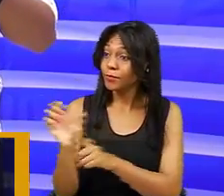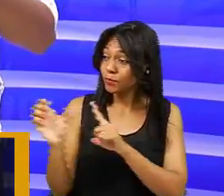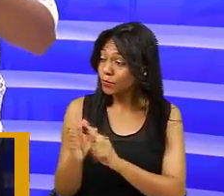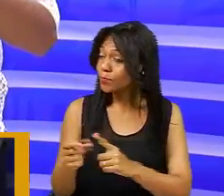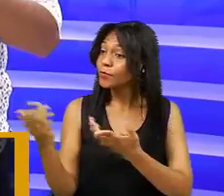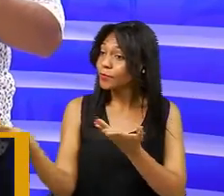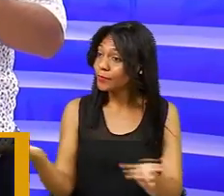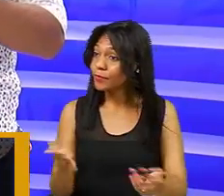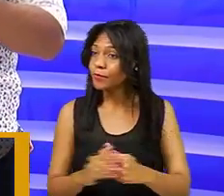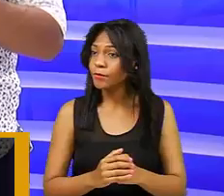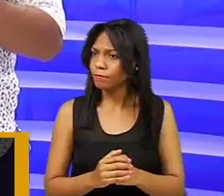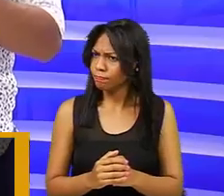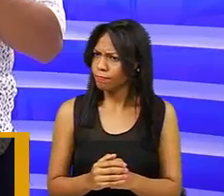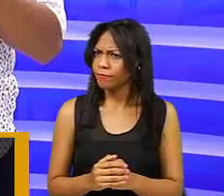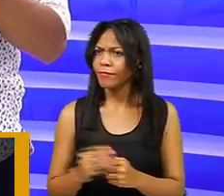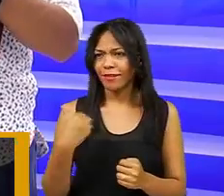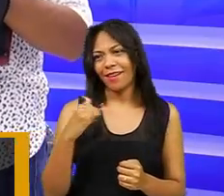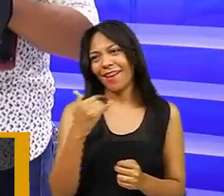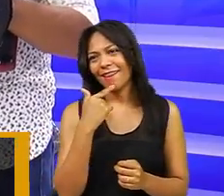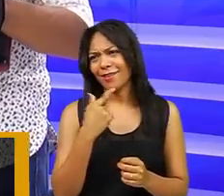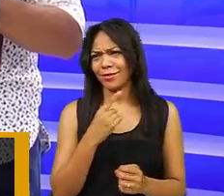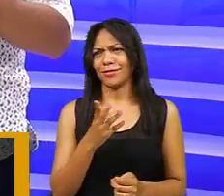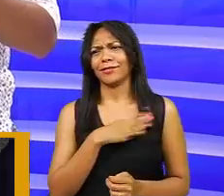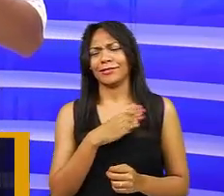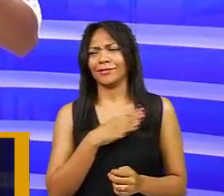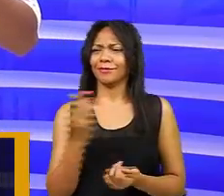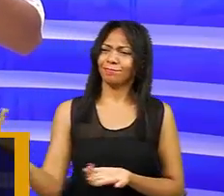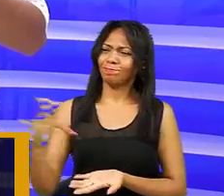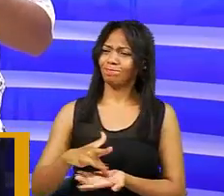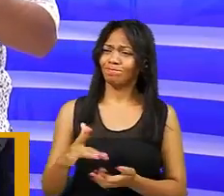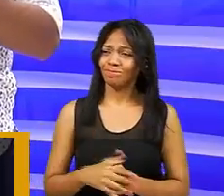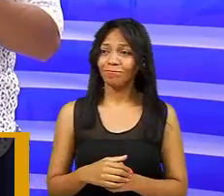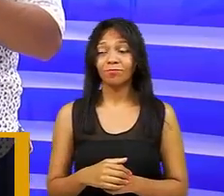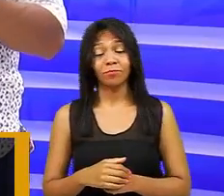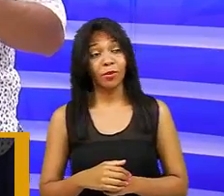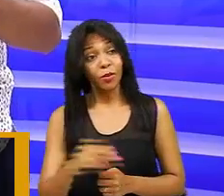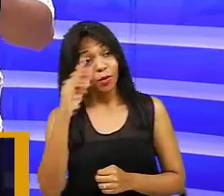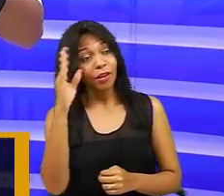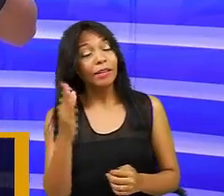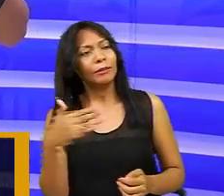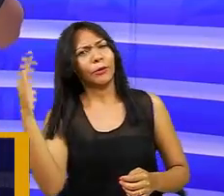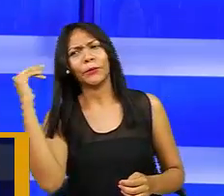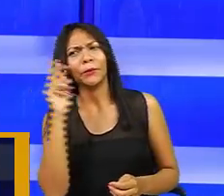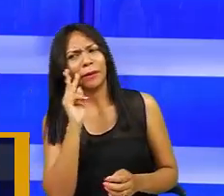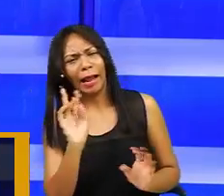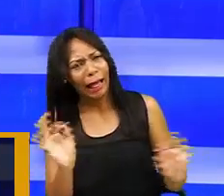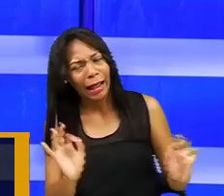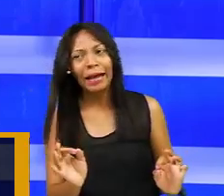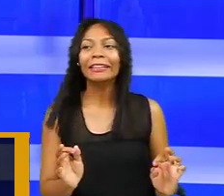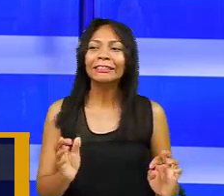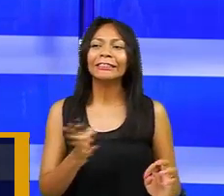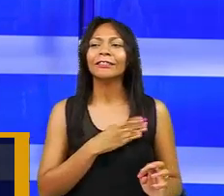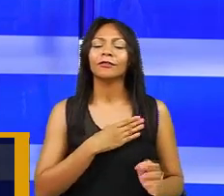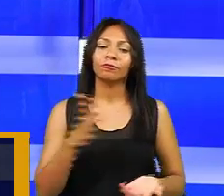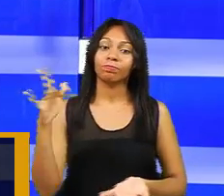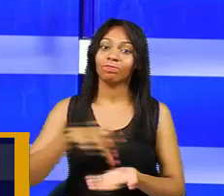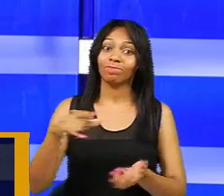entretenimiento y... Como ya lo dije, para mí es un placer tenerte aquí. Hola Sara, un placer, tiempo sin verte. Feliz de estar aquí en Enlace